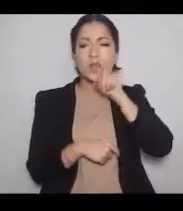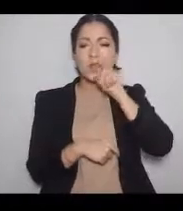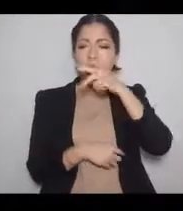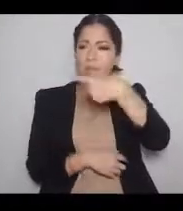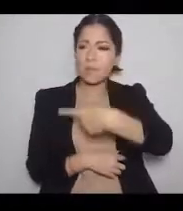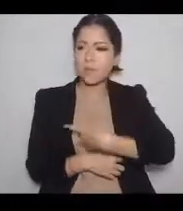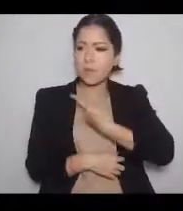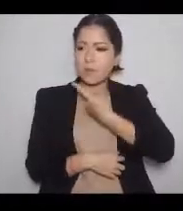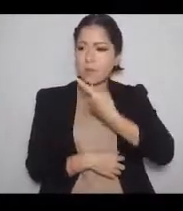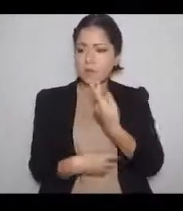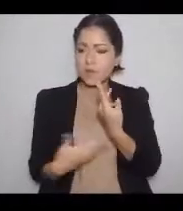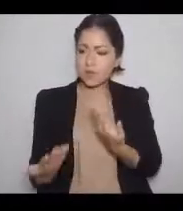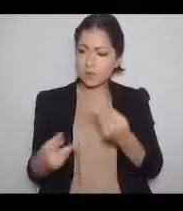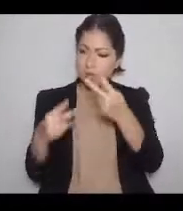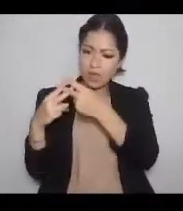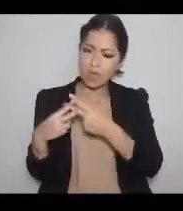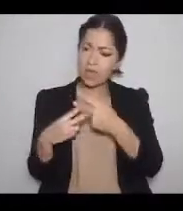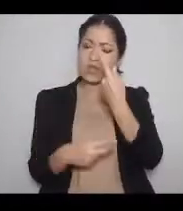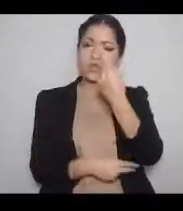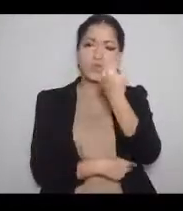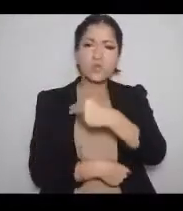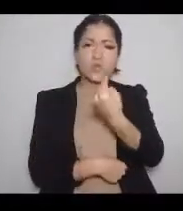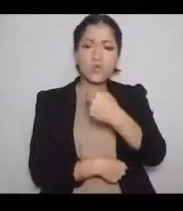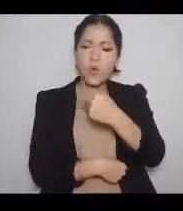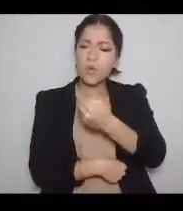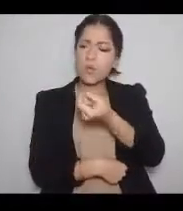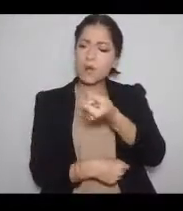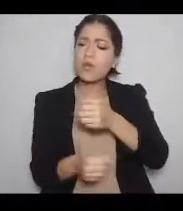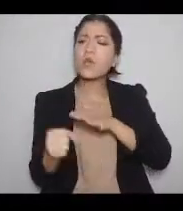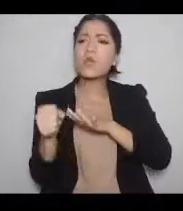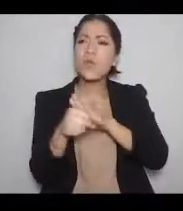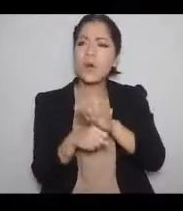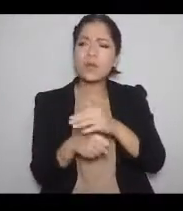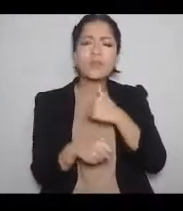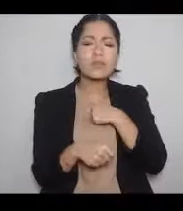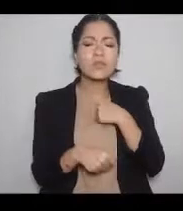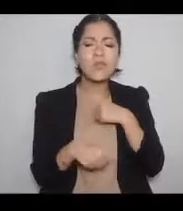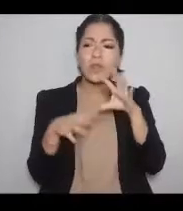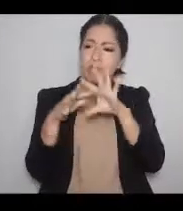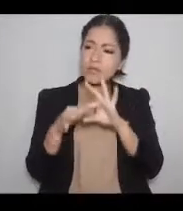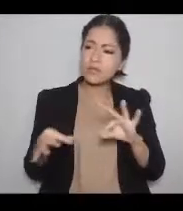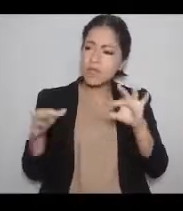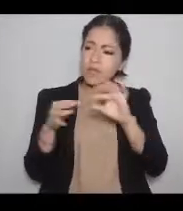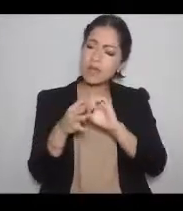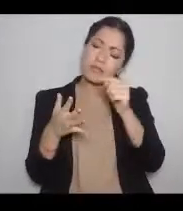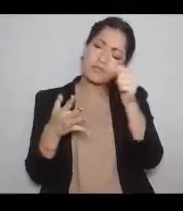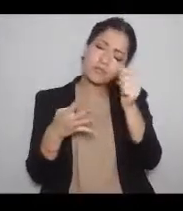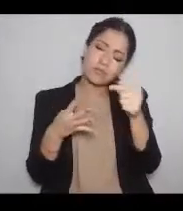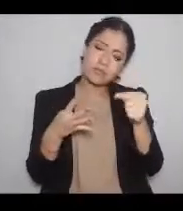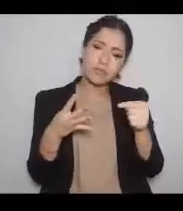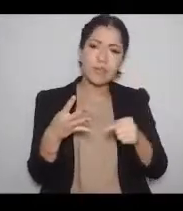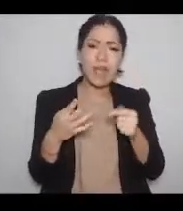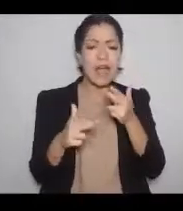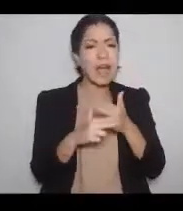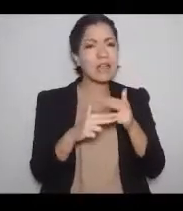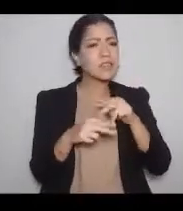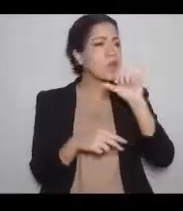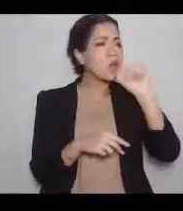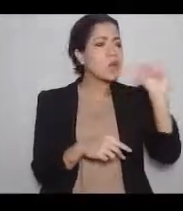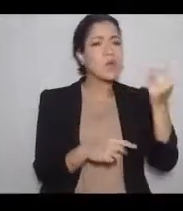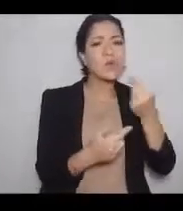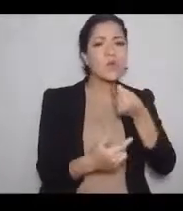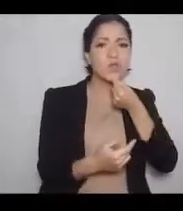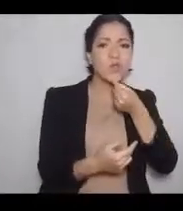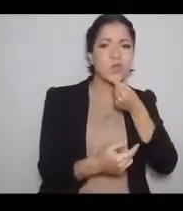niño comenzó a tirar pedradas en el agua y el cielo se volvió muy borroso. ¿Querrás decir el estanque? El estanque de mi pueblo es el cielo.